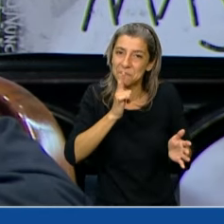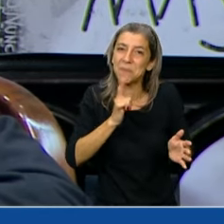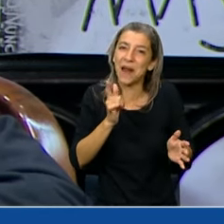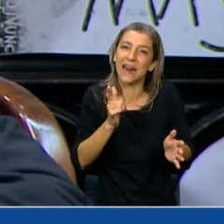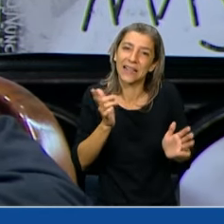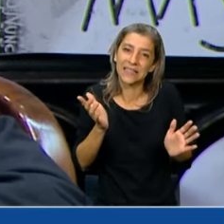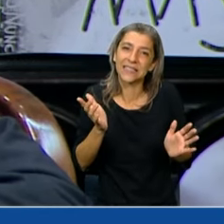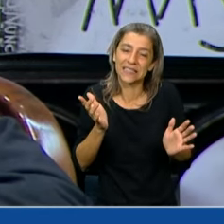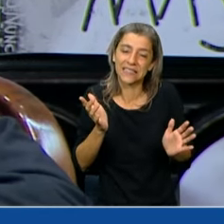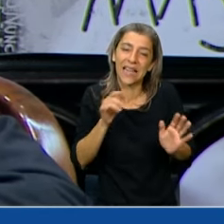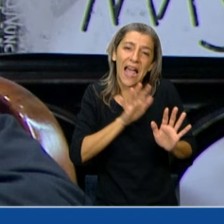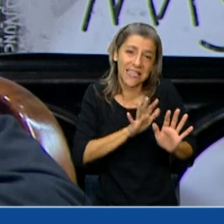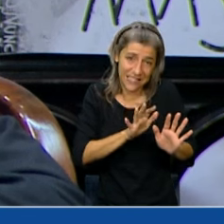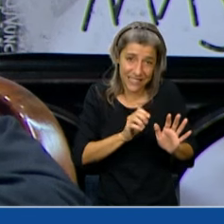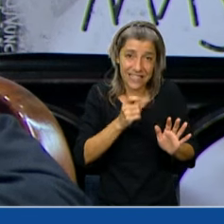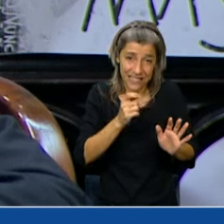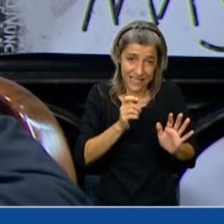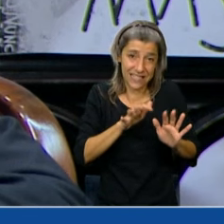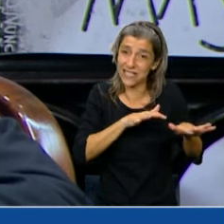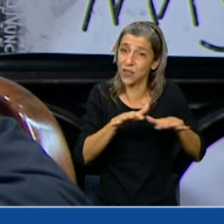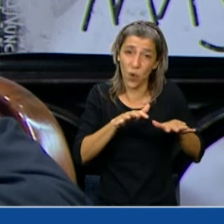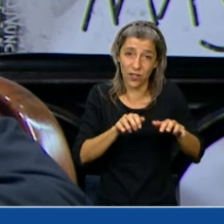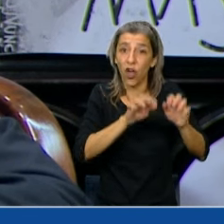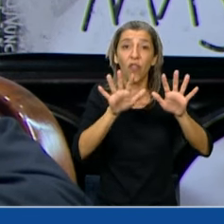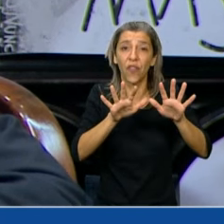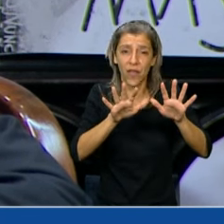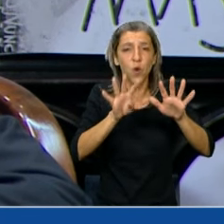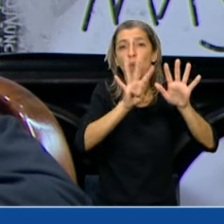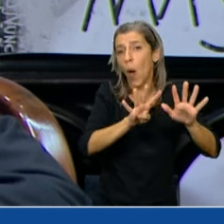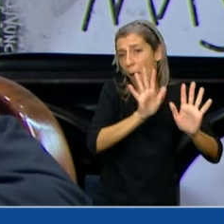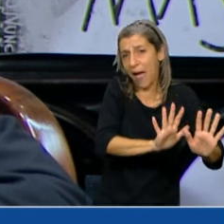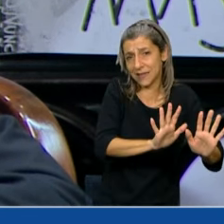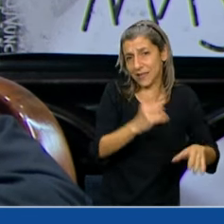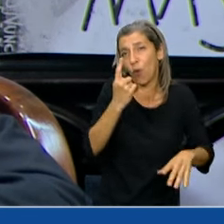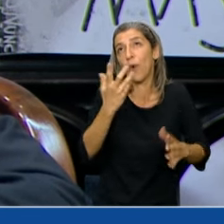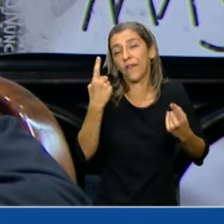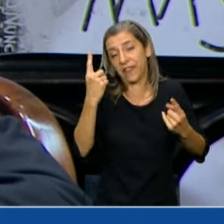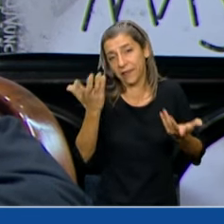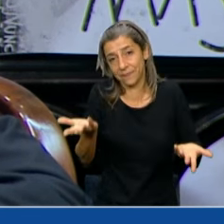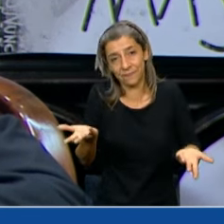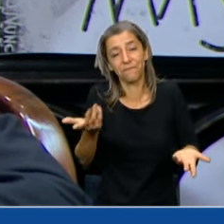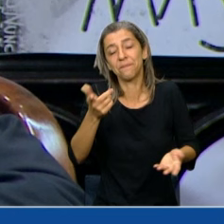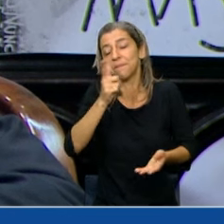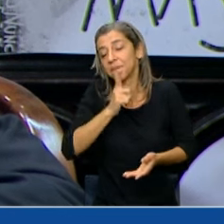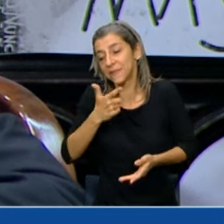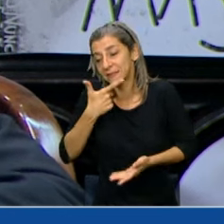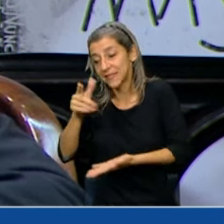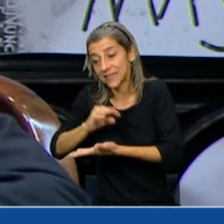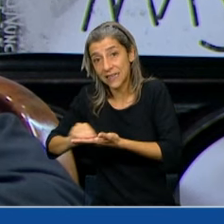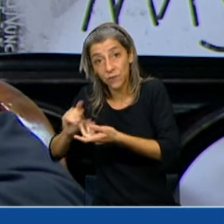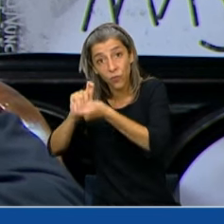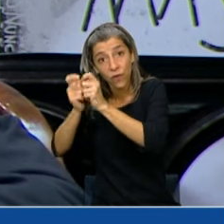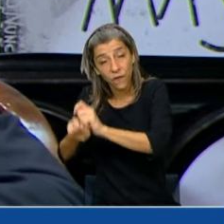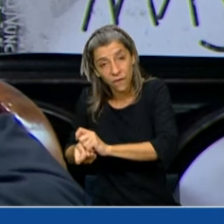el senado produjo modifica para bien lo que acá se